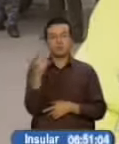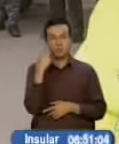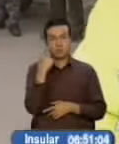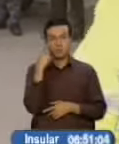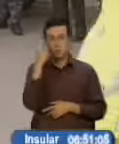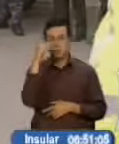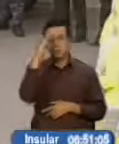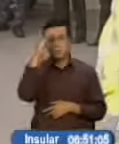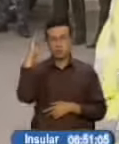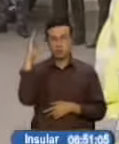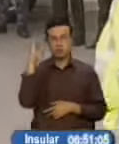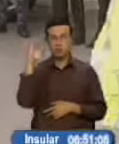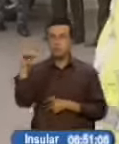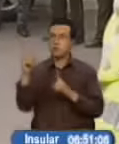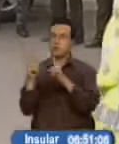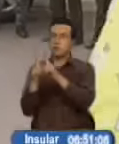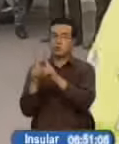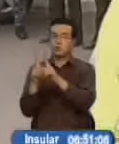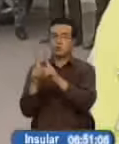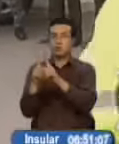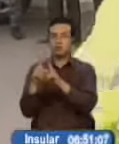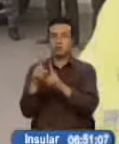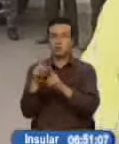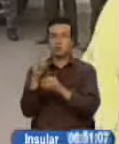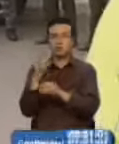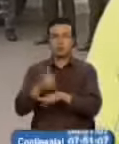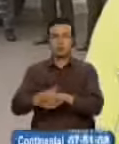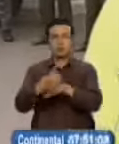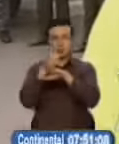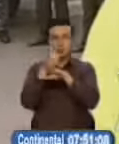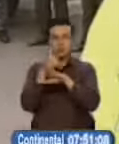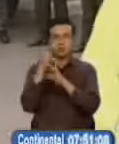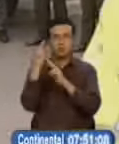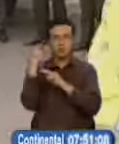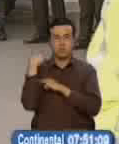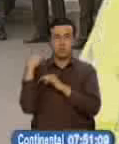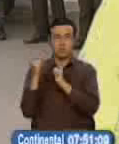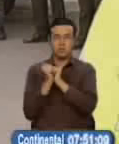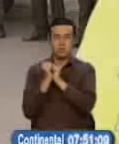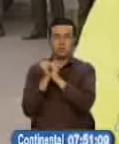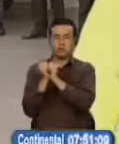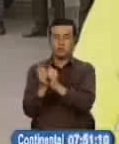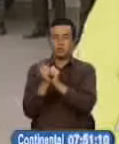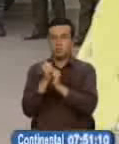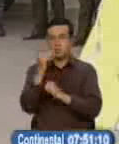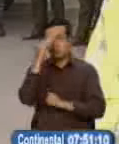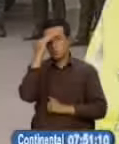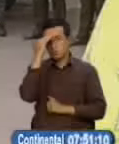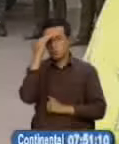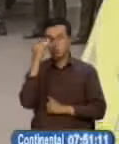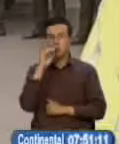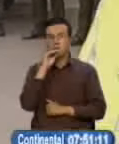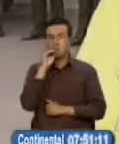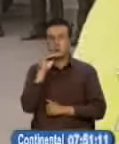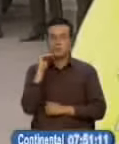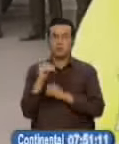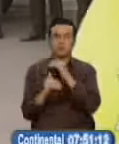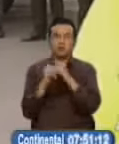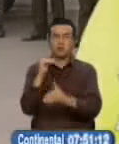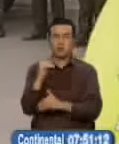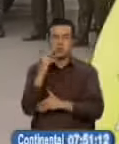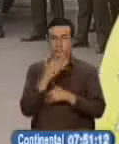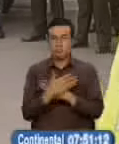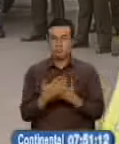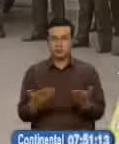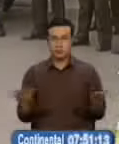un policía, acérquese y nosotros inmediatamente con la autoridad competente vamos a tomar conocimiento y vamos a abocar procedimiento en ese tipo